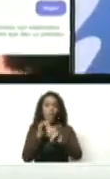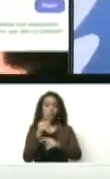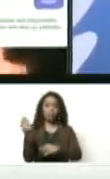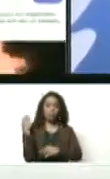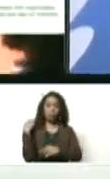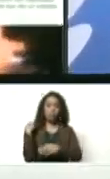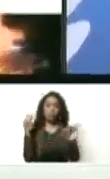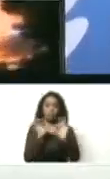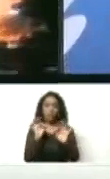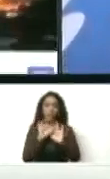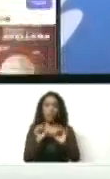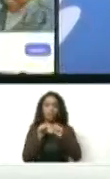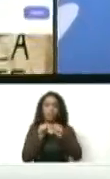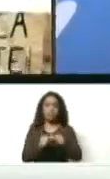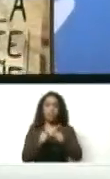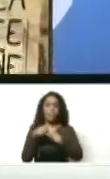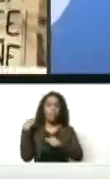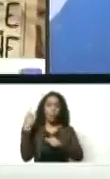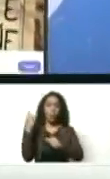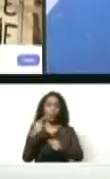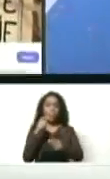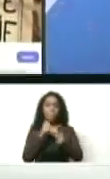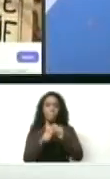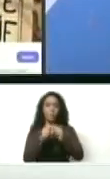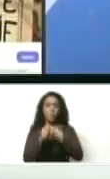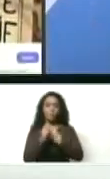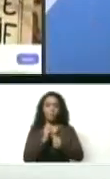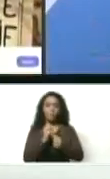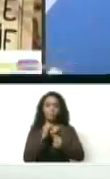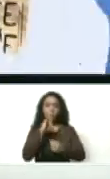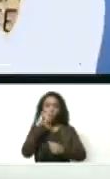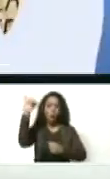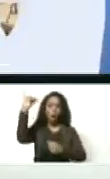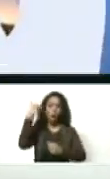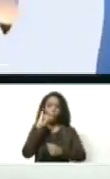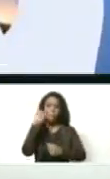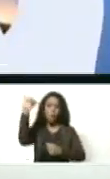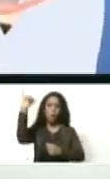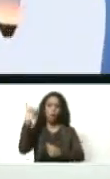dijeron nada y nos quedamos sin ambulatorio, pa, pa, pa, pa.